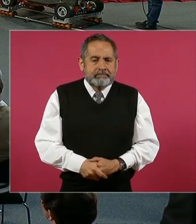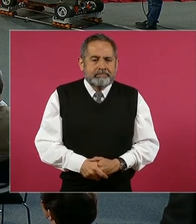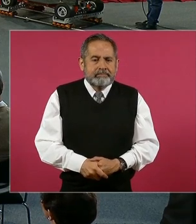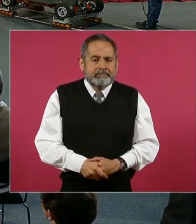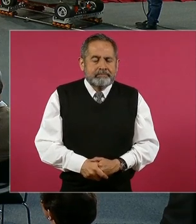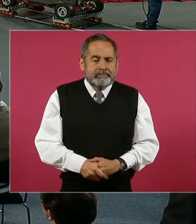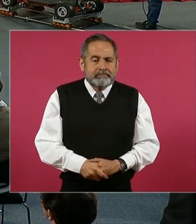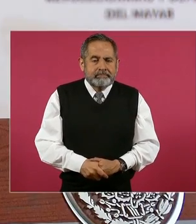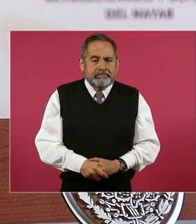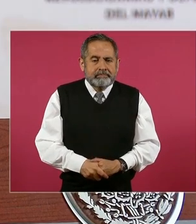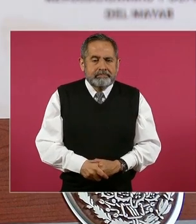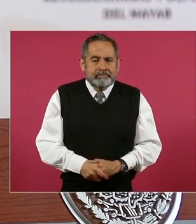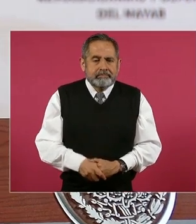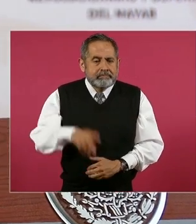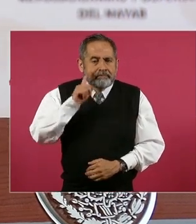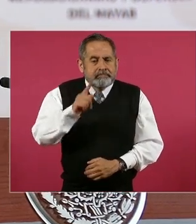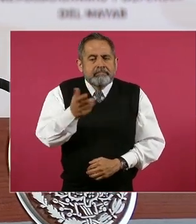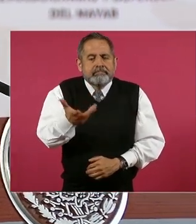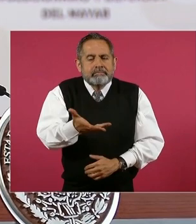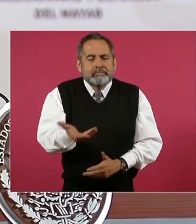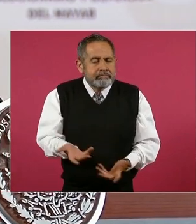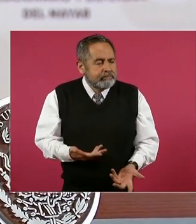a ver qué van a